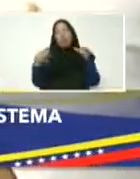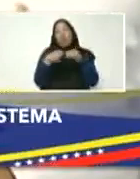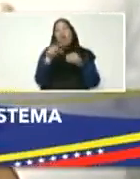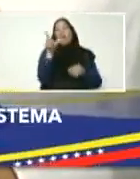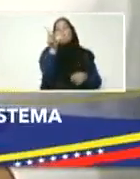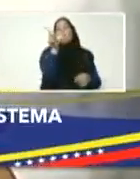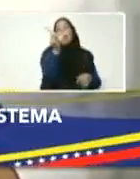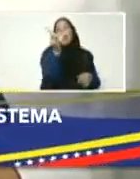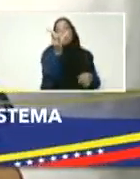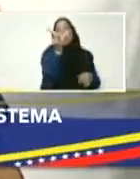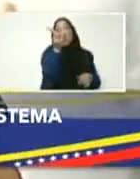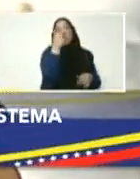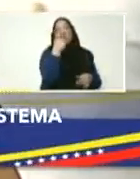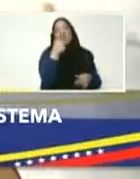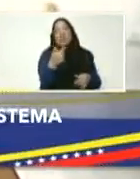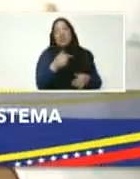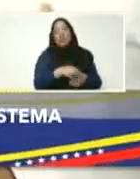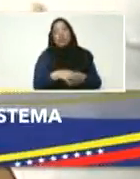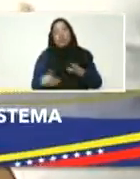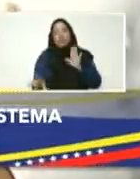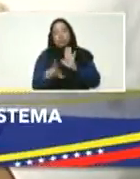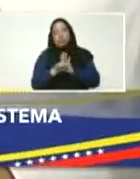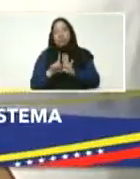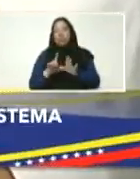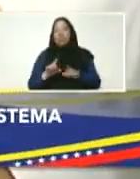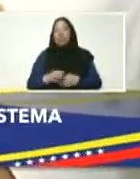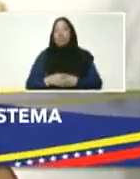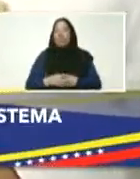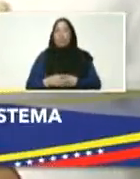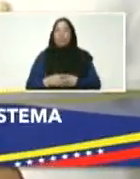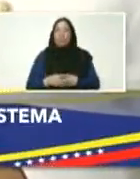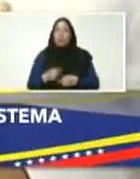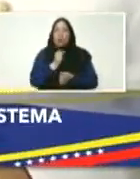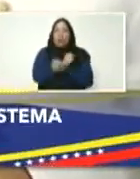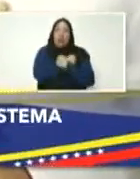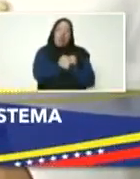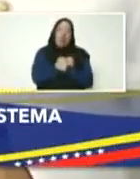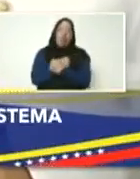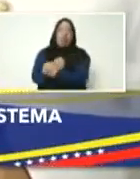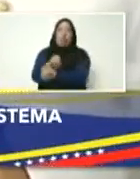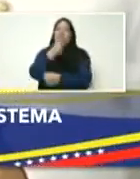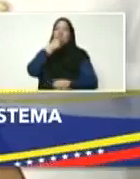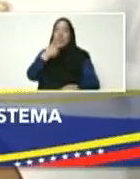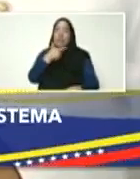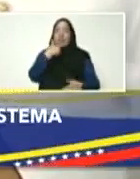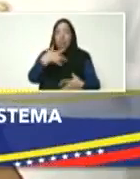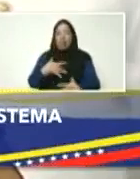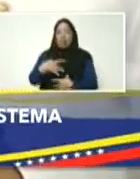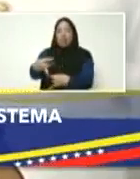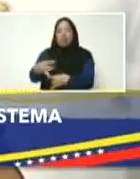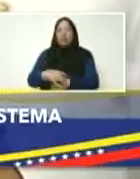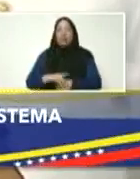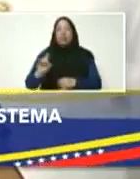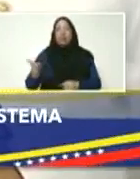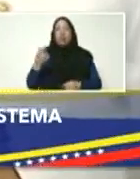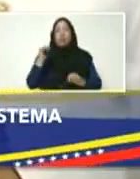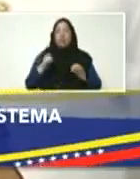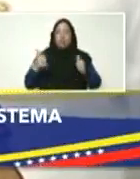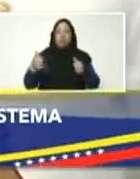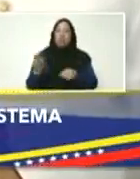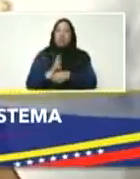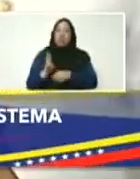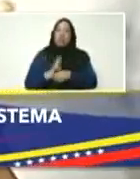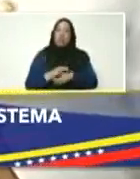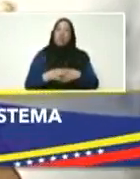Unido de Venezuela nos llama en la renovación, pero en el marco del amor. Fue una cosa bien interesante. En el principio de repente uno